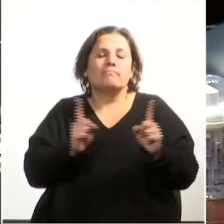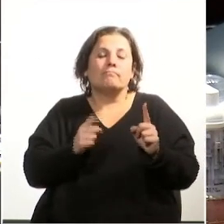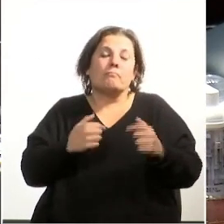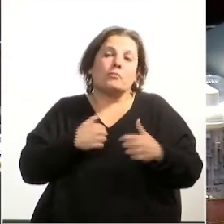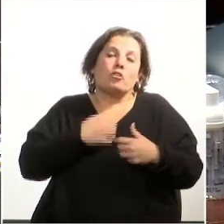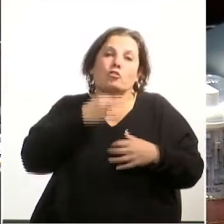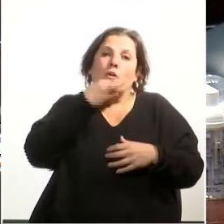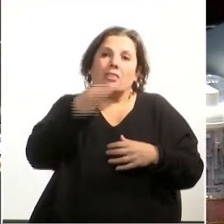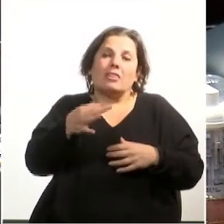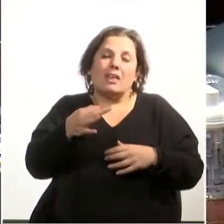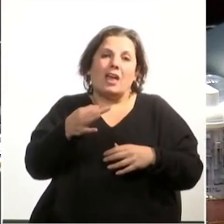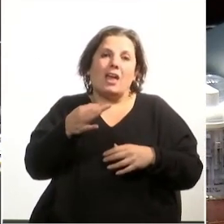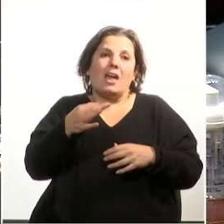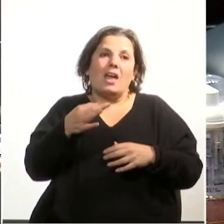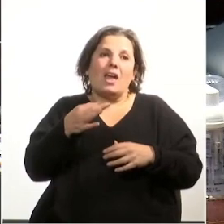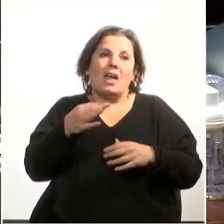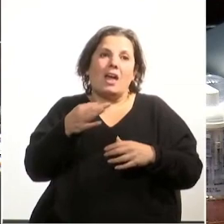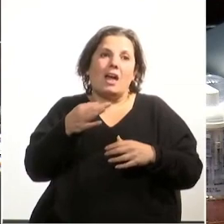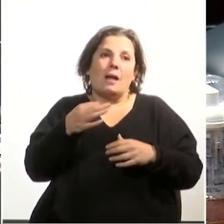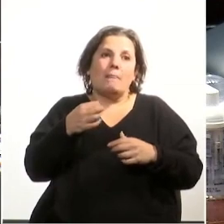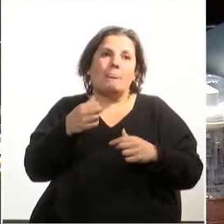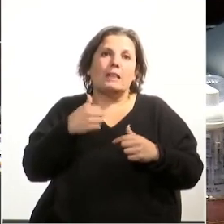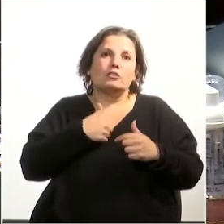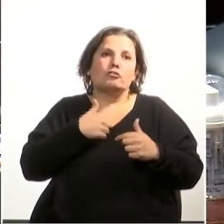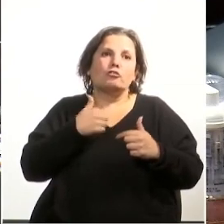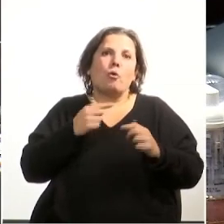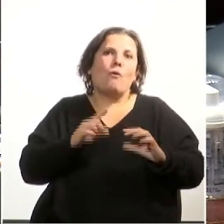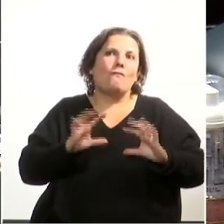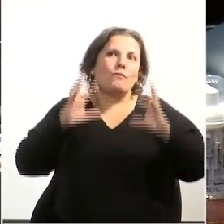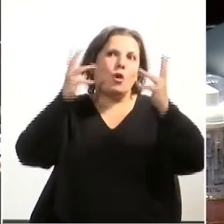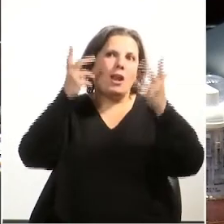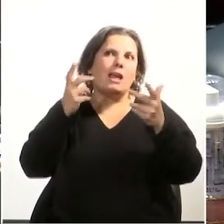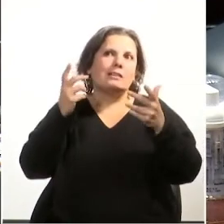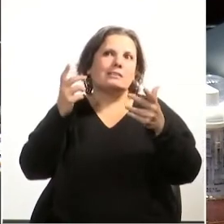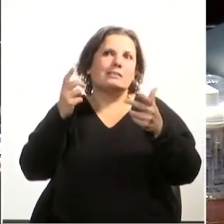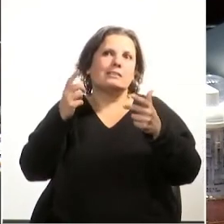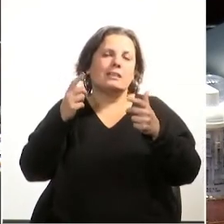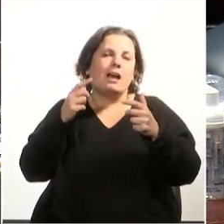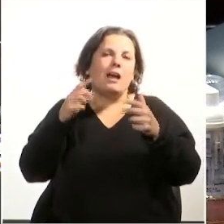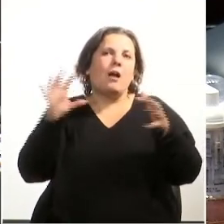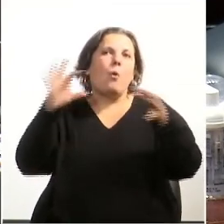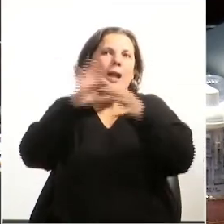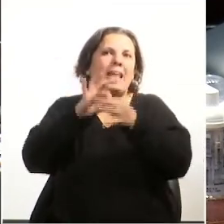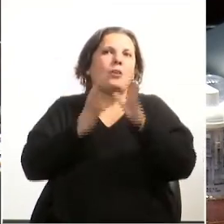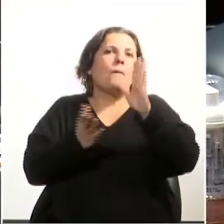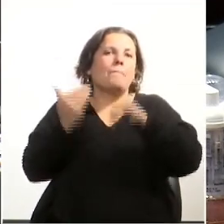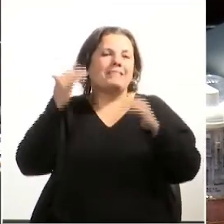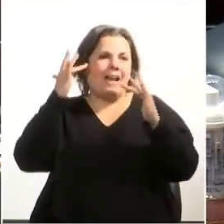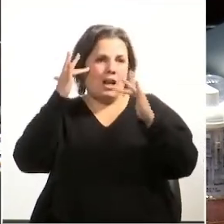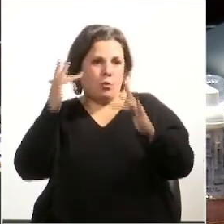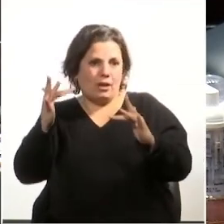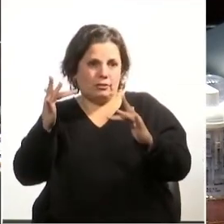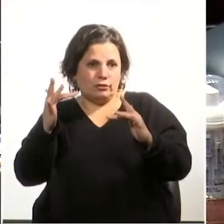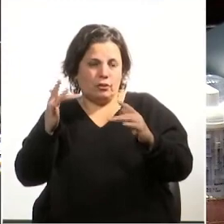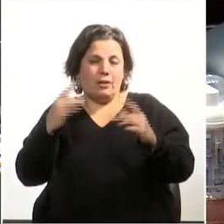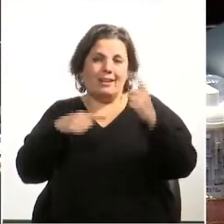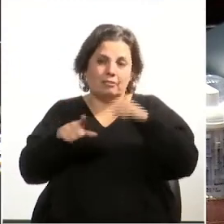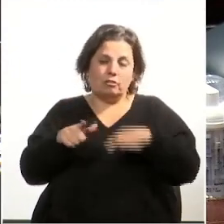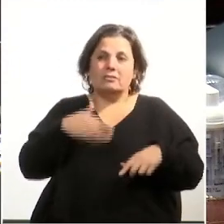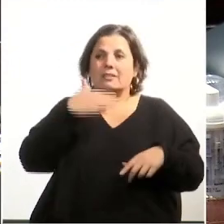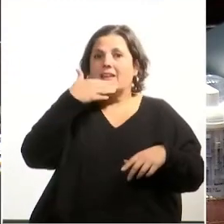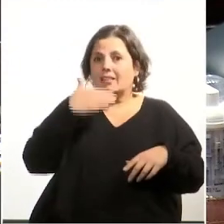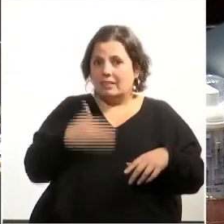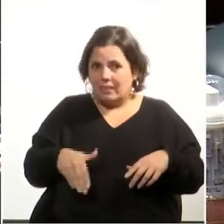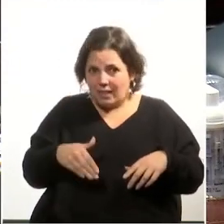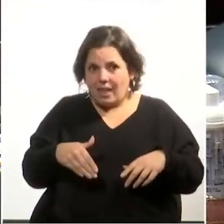Yo le diría que yo asociaría la violencia con la educación. Y en ese sentido entiendo